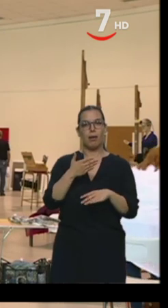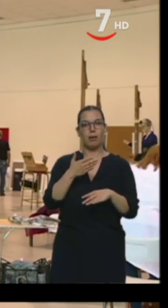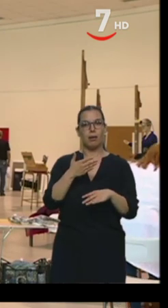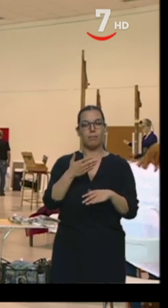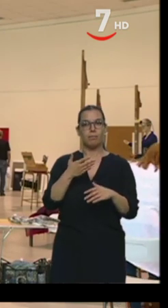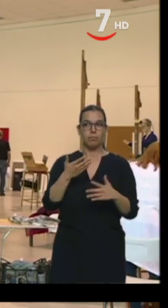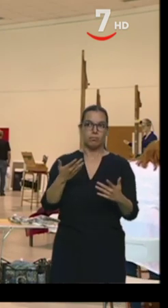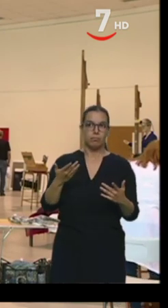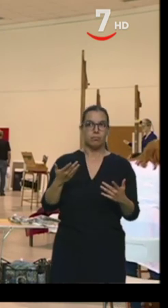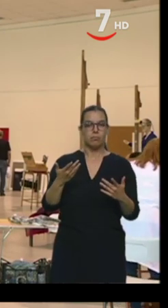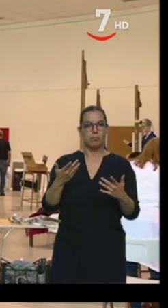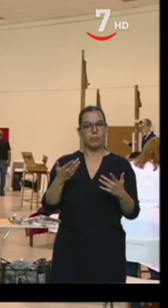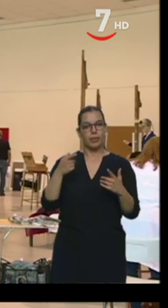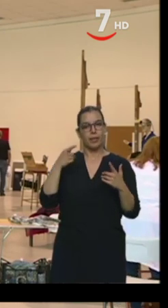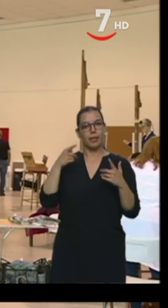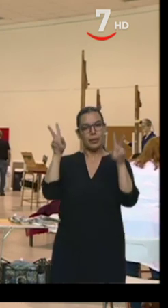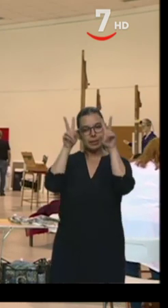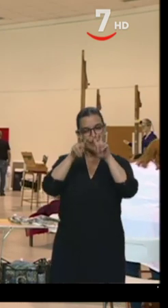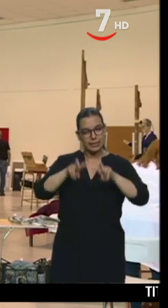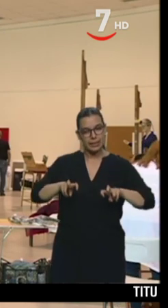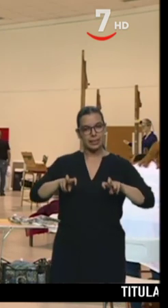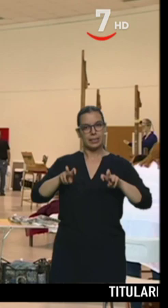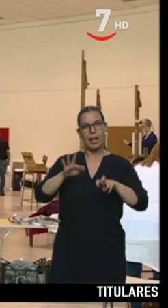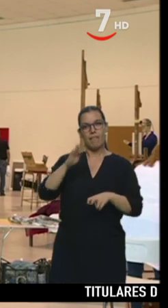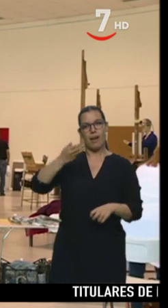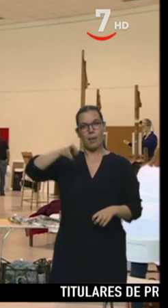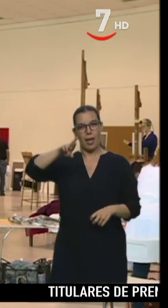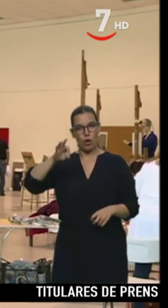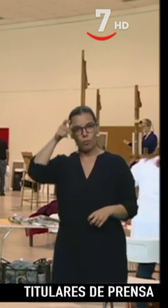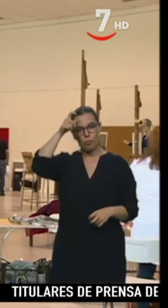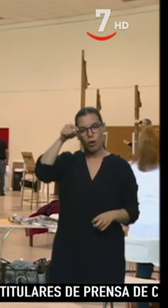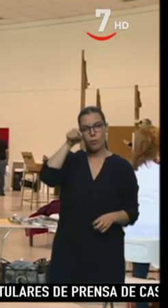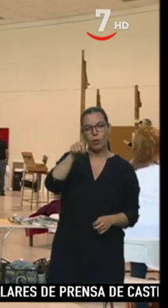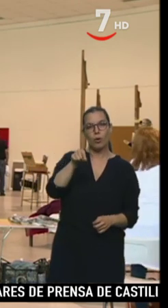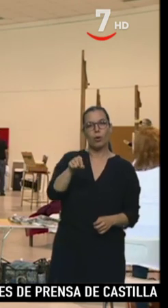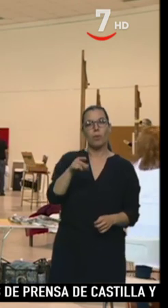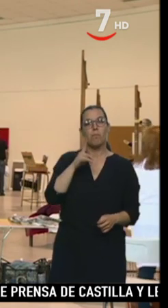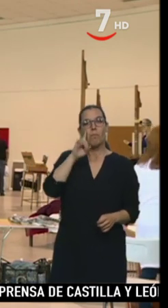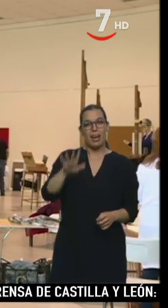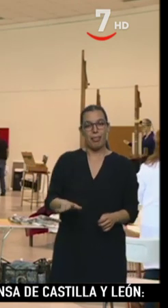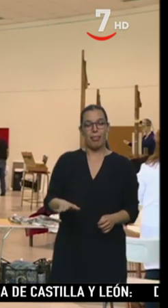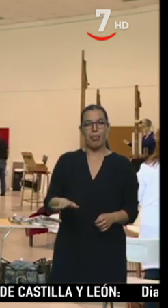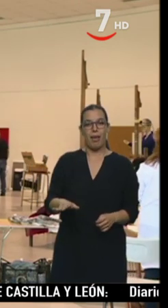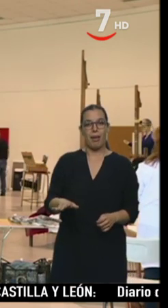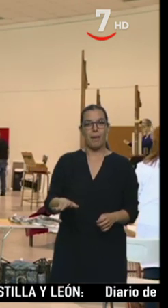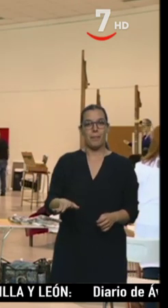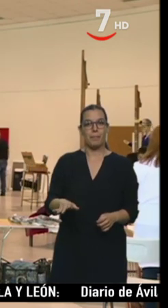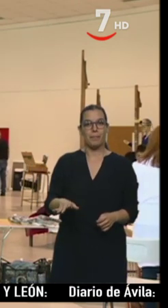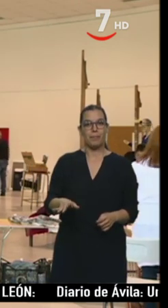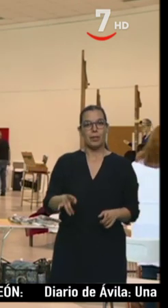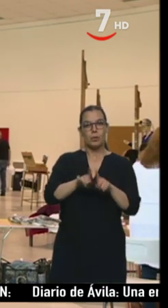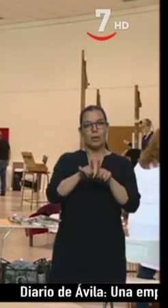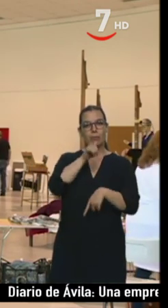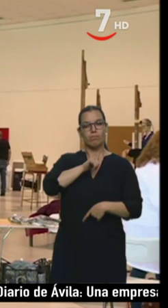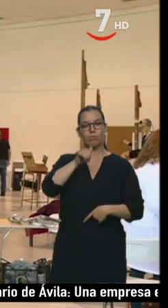un Fabero, o en nuestro Fabero, que parece que tiene ese ánimo de la